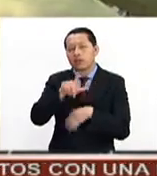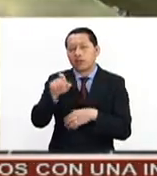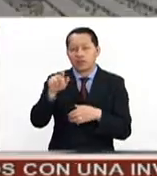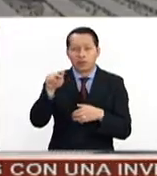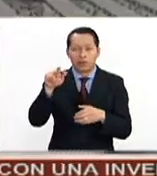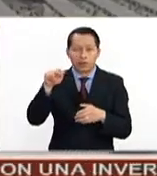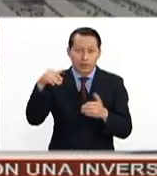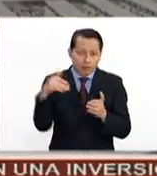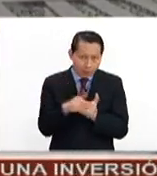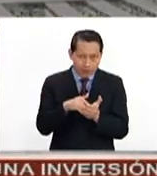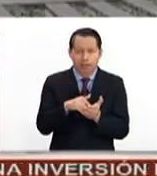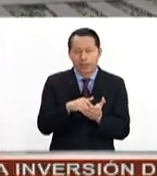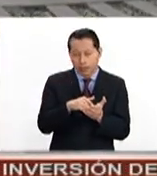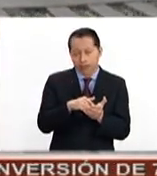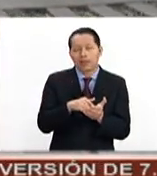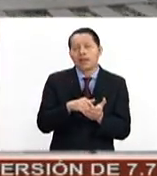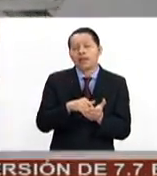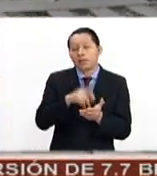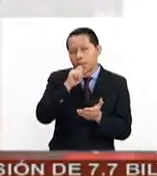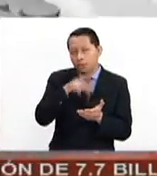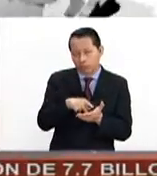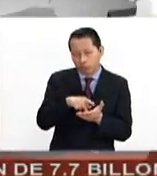mil toneladas de dióxido de carbono.